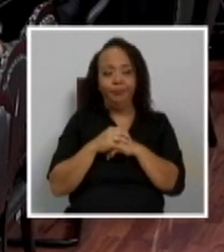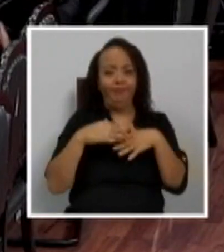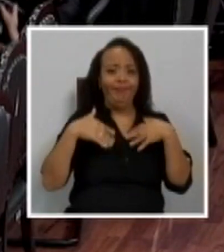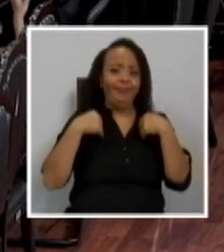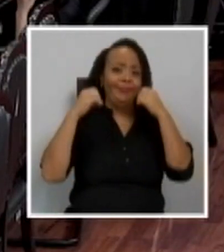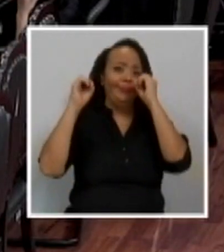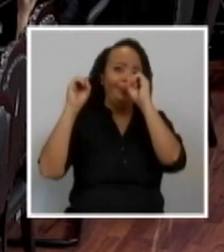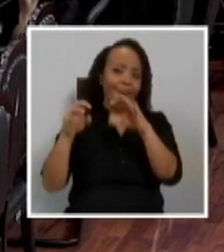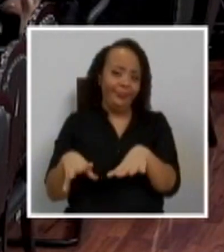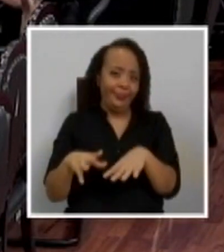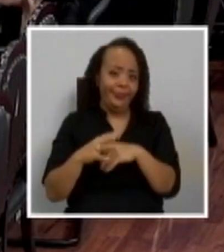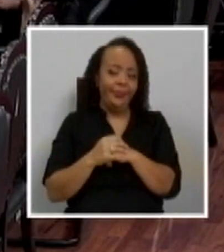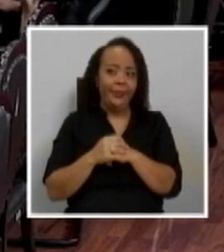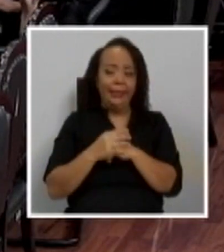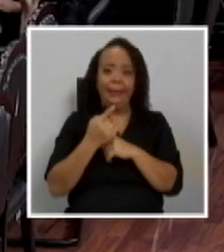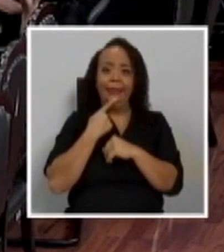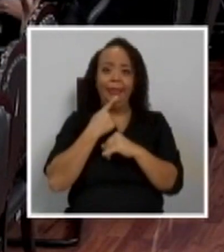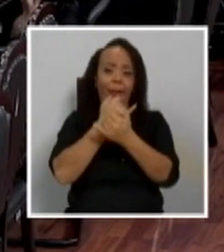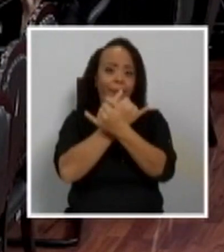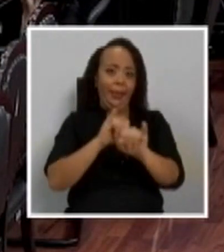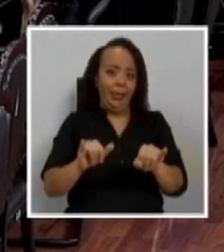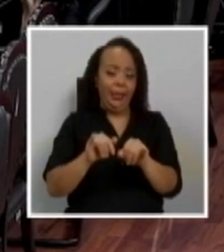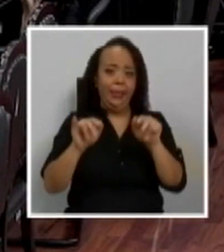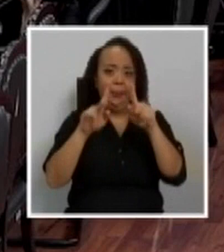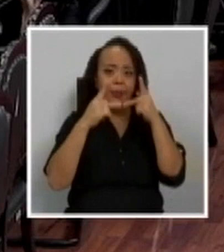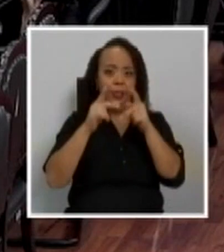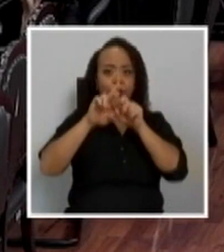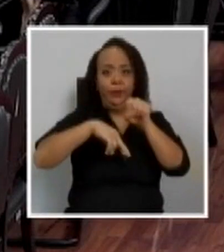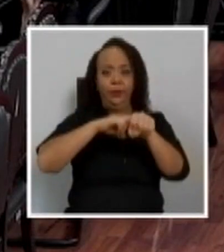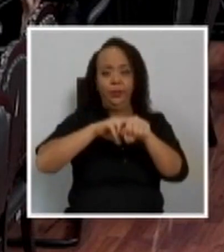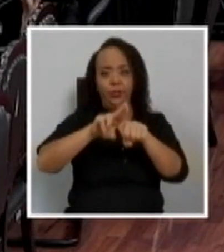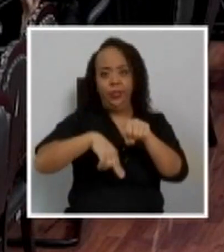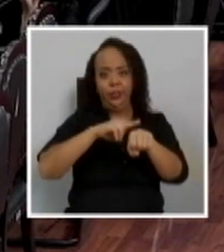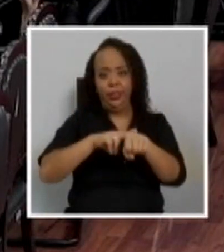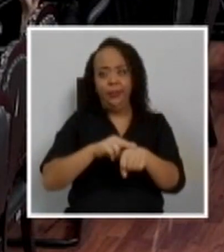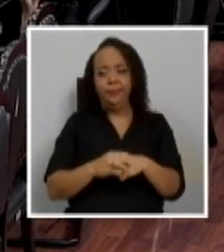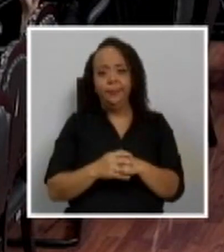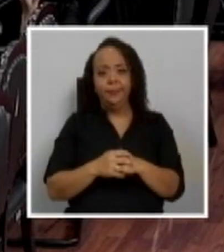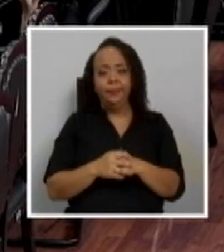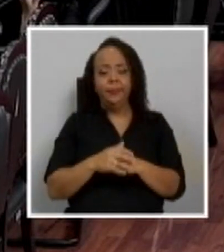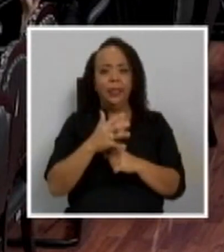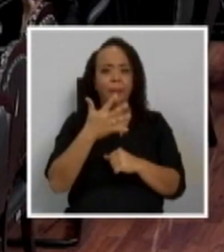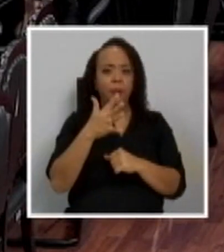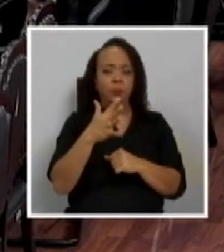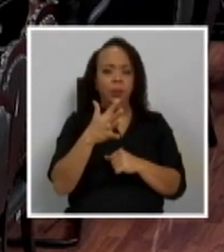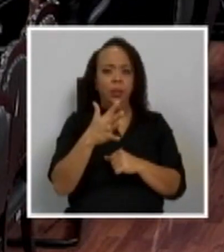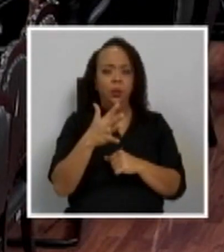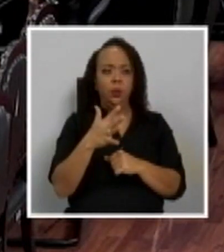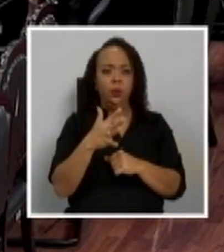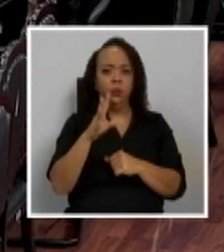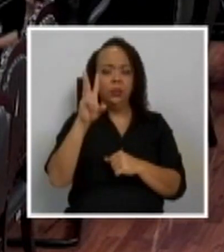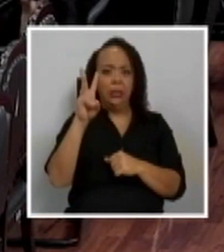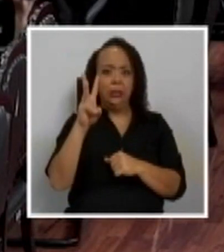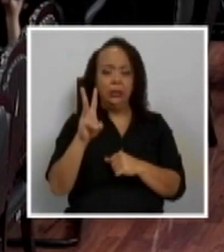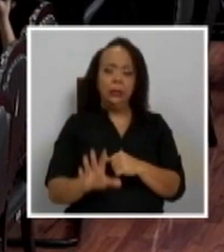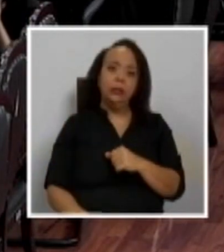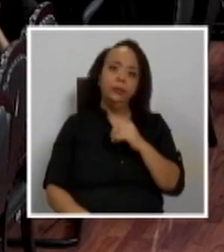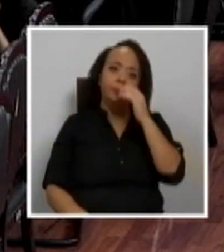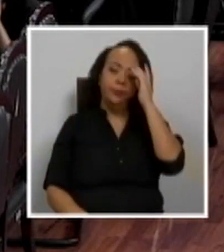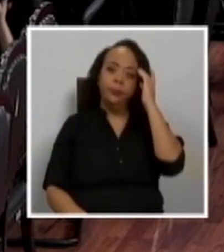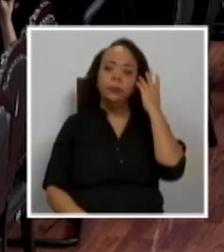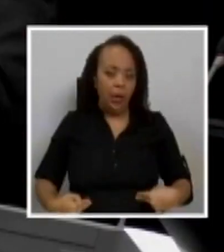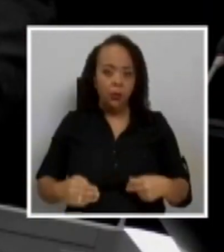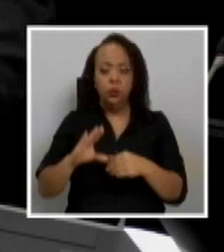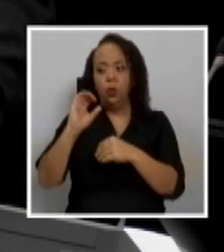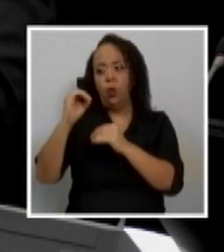se aprobaron 113 leyes y hubo una propuesta de más de 500 proyectos. Actualmente, y por lo menos hasta el 24 de abril